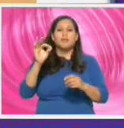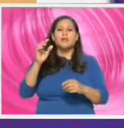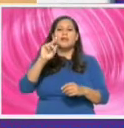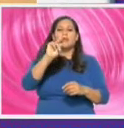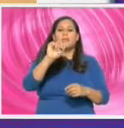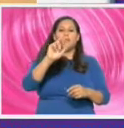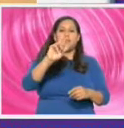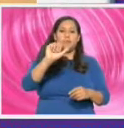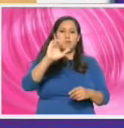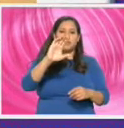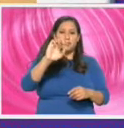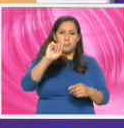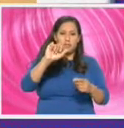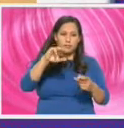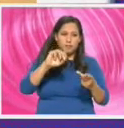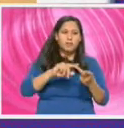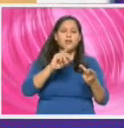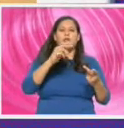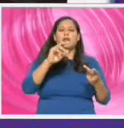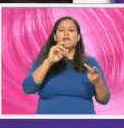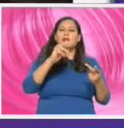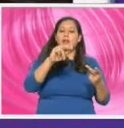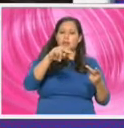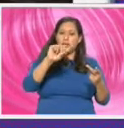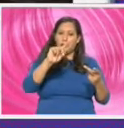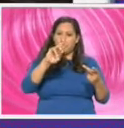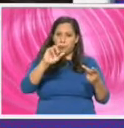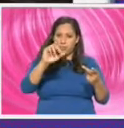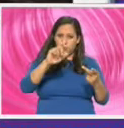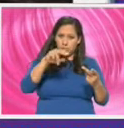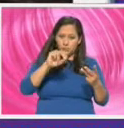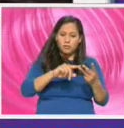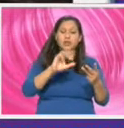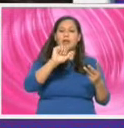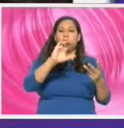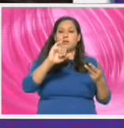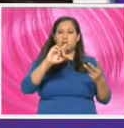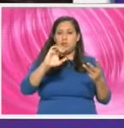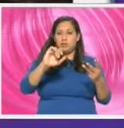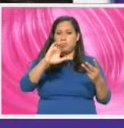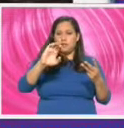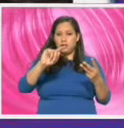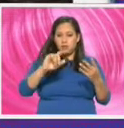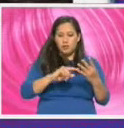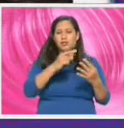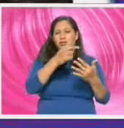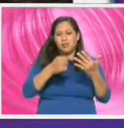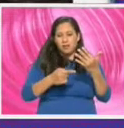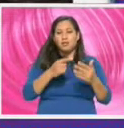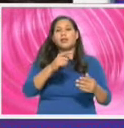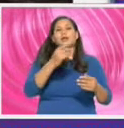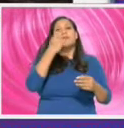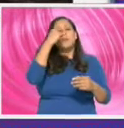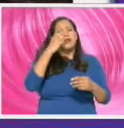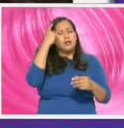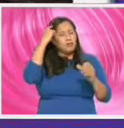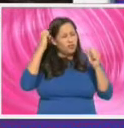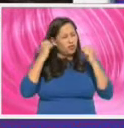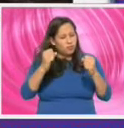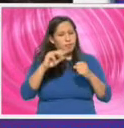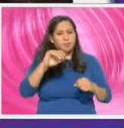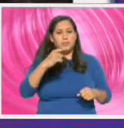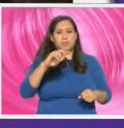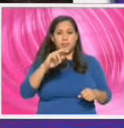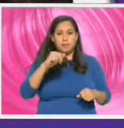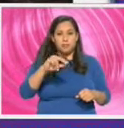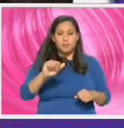paracetamol, el acetaminofén, el ibuprofeno, naproxeno, ácido acetil salicílico, todo esto para ataques agudos de migraña. El problema